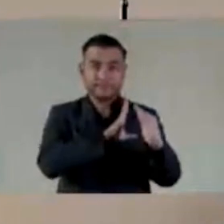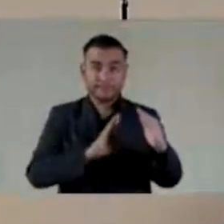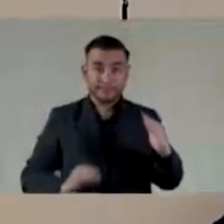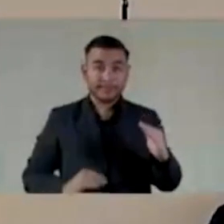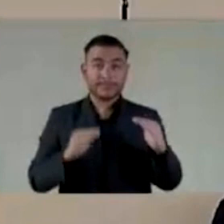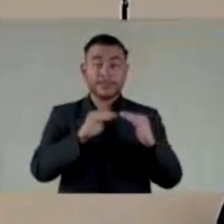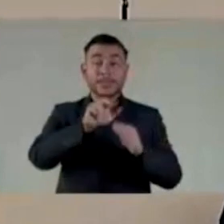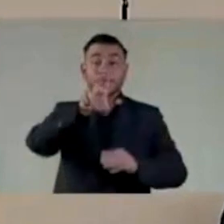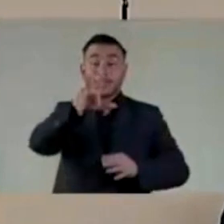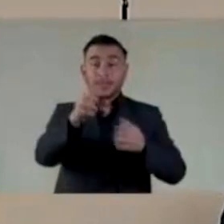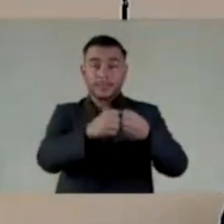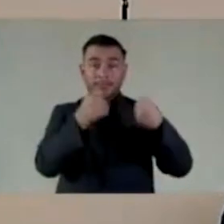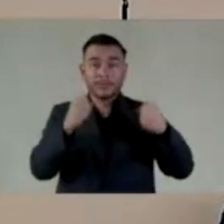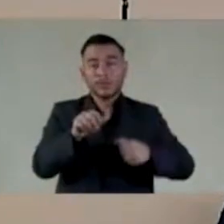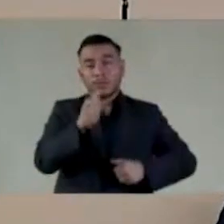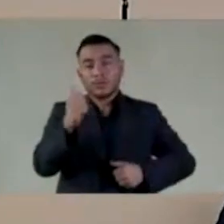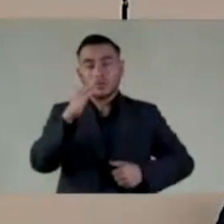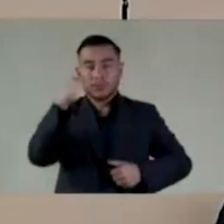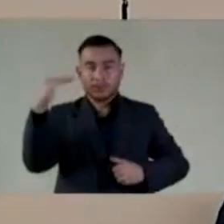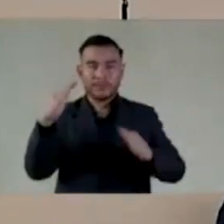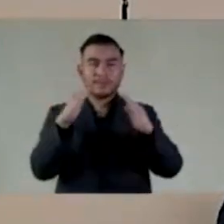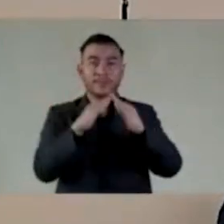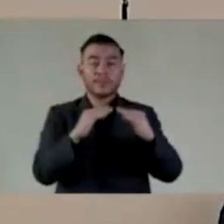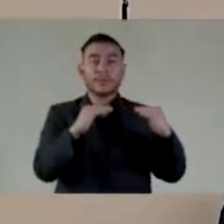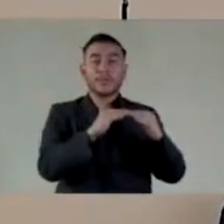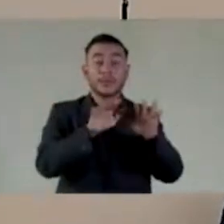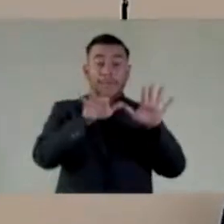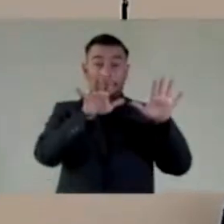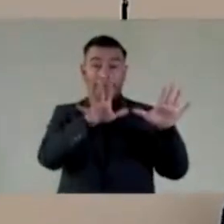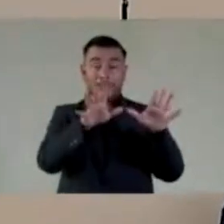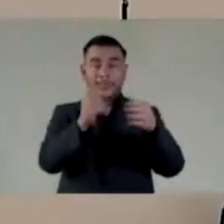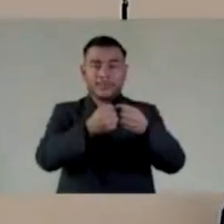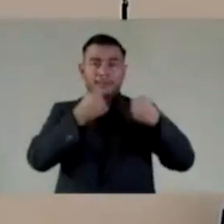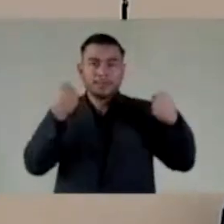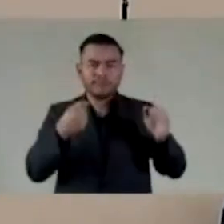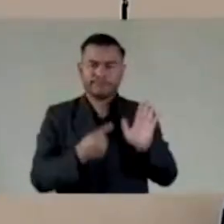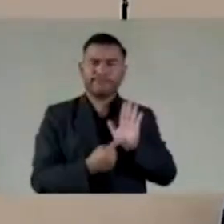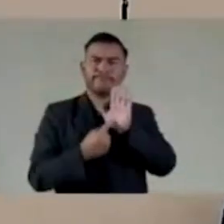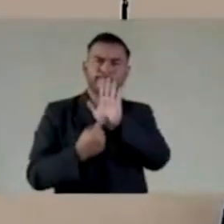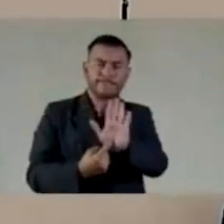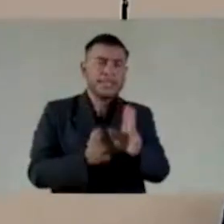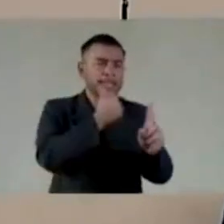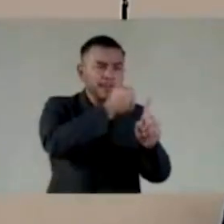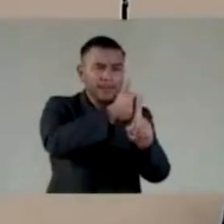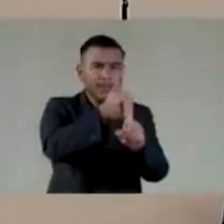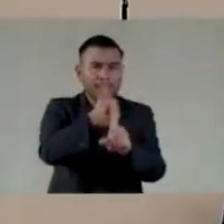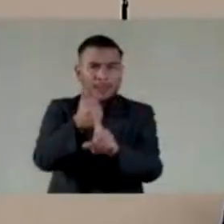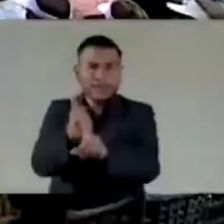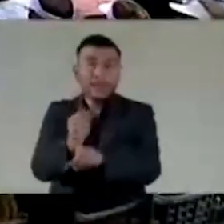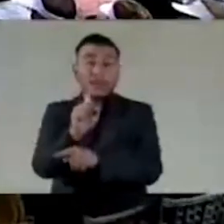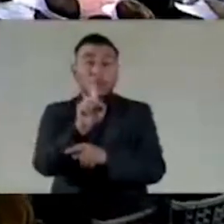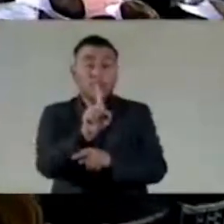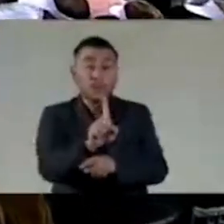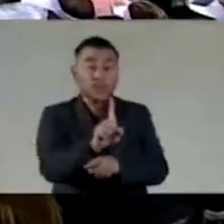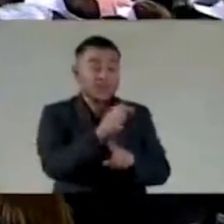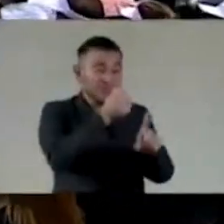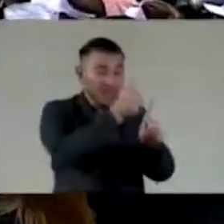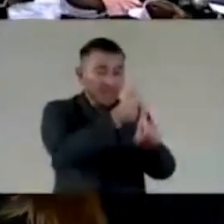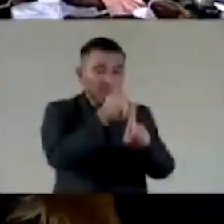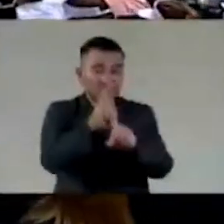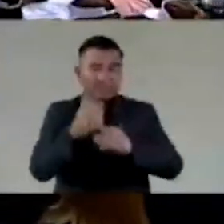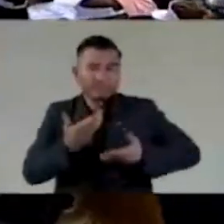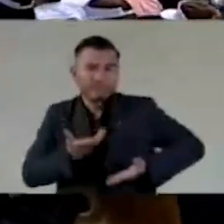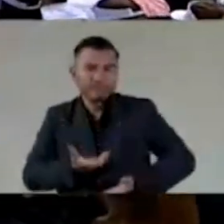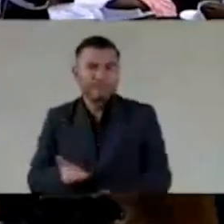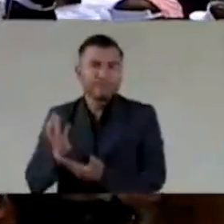3 millones que viven afuera de los 10 millones de salvadoreños yo representaré a cada uno de ustedes a uno y cada uno